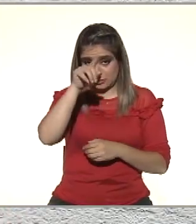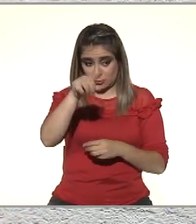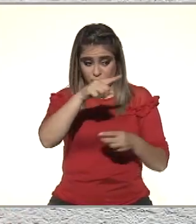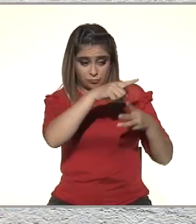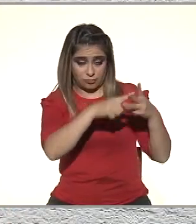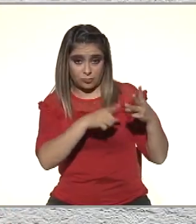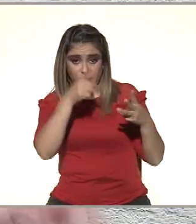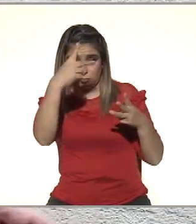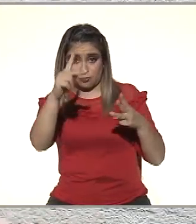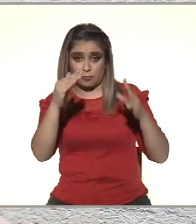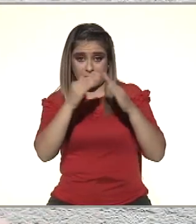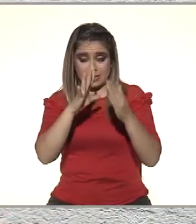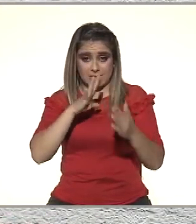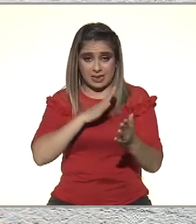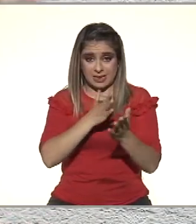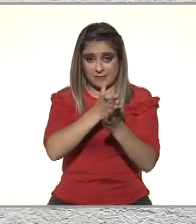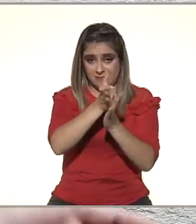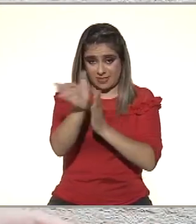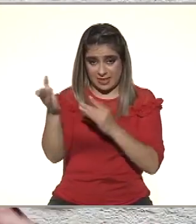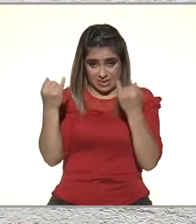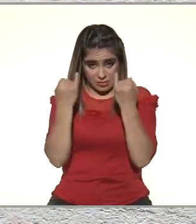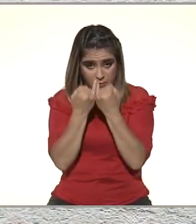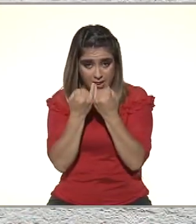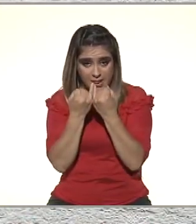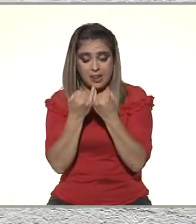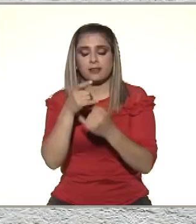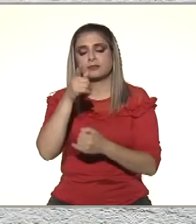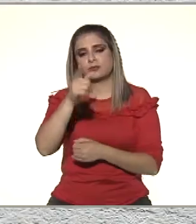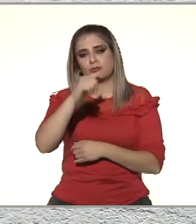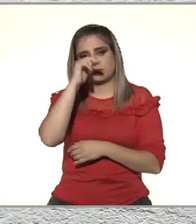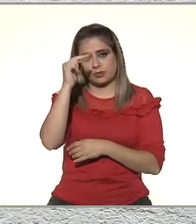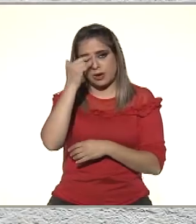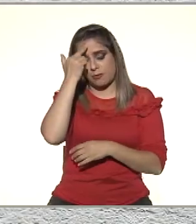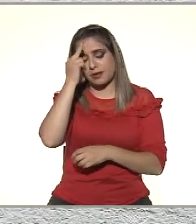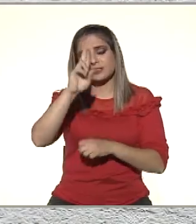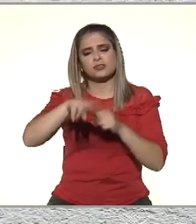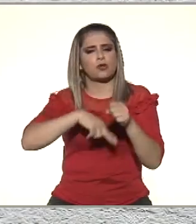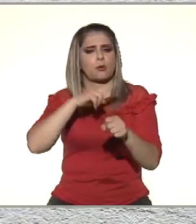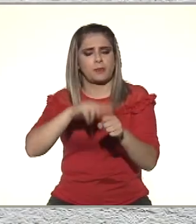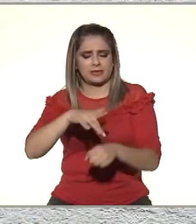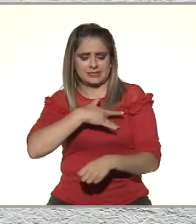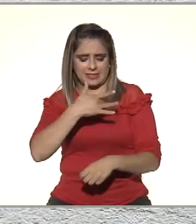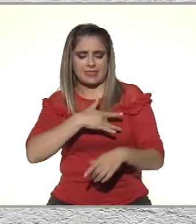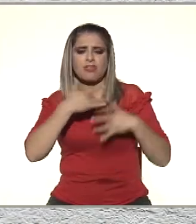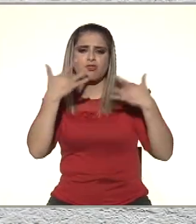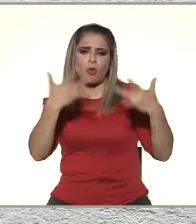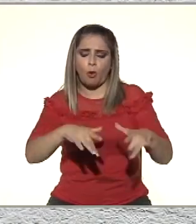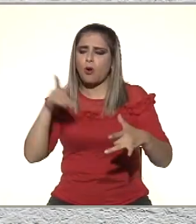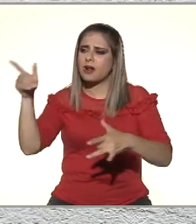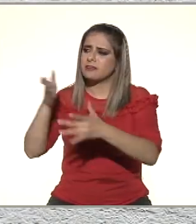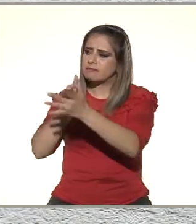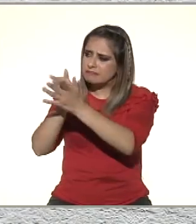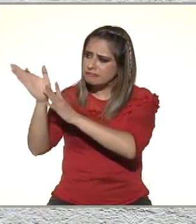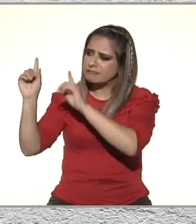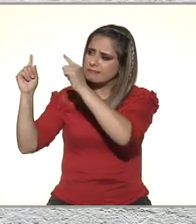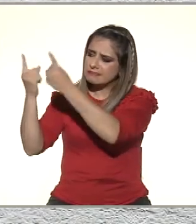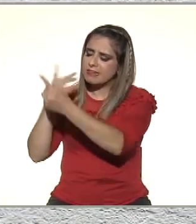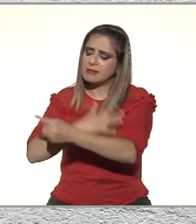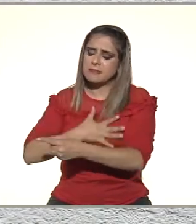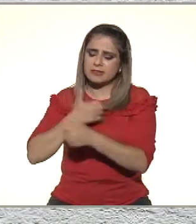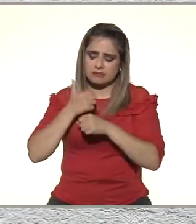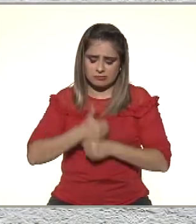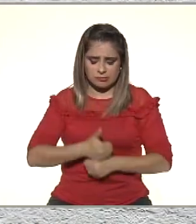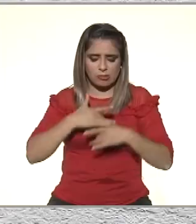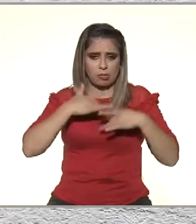de infidelidad dentro de tu familia, recuerda que es normal sentir dolor e inseguridad, pero antes